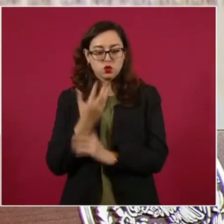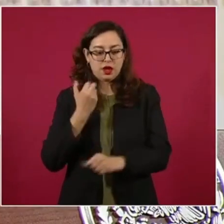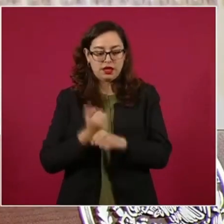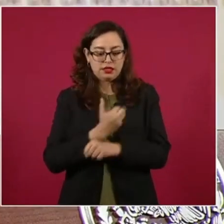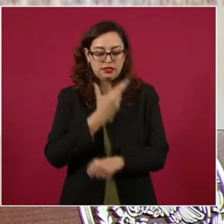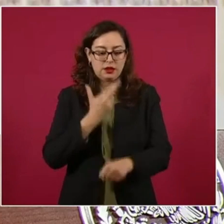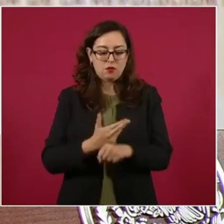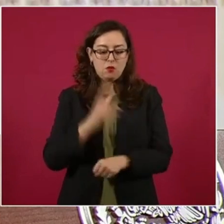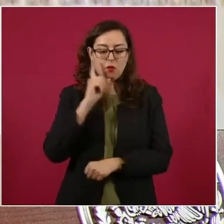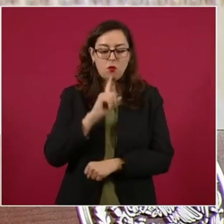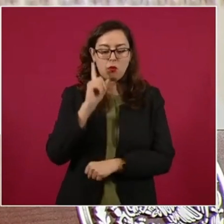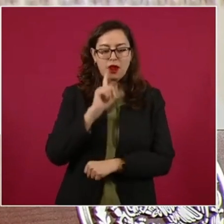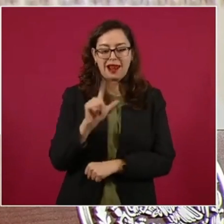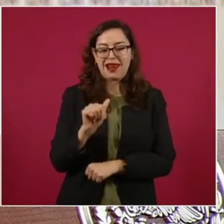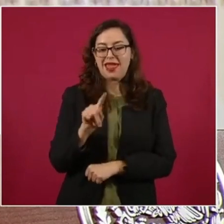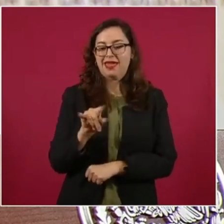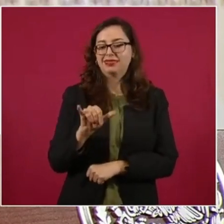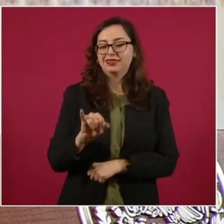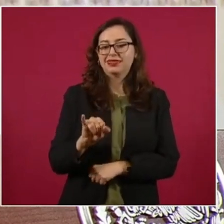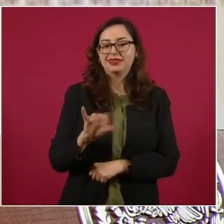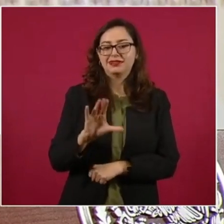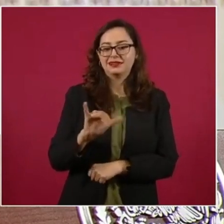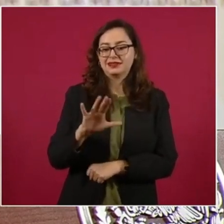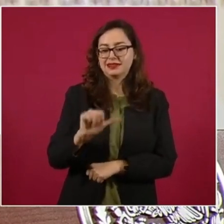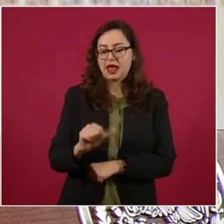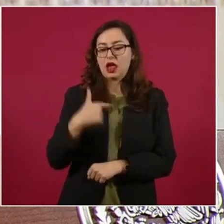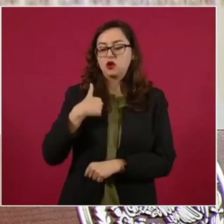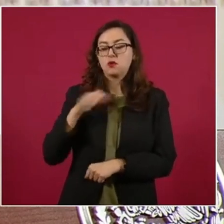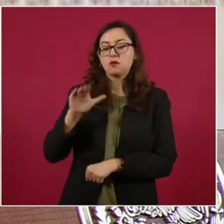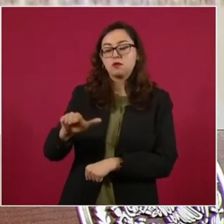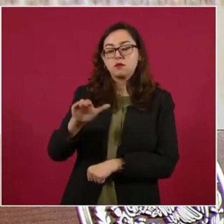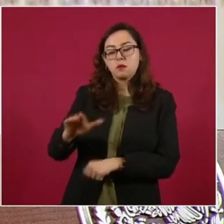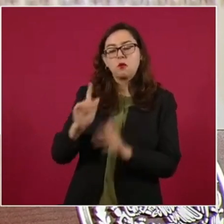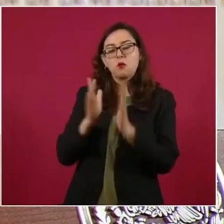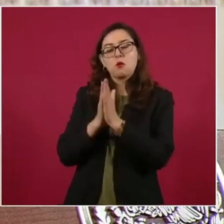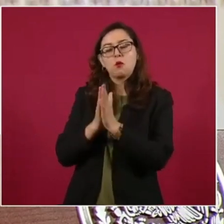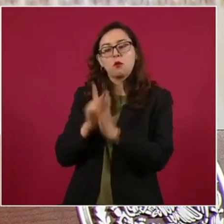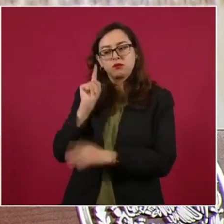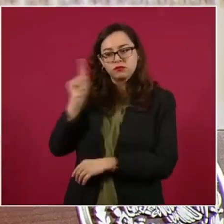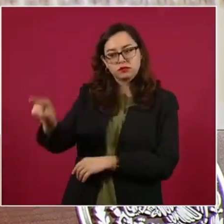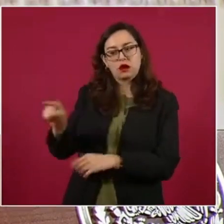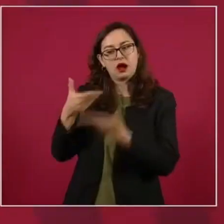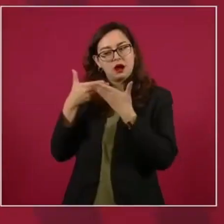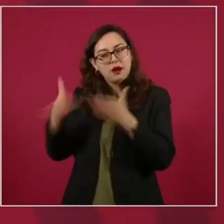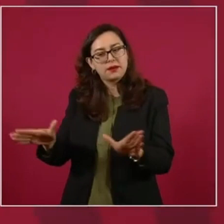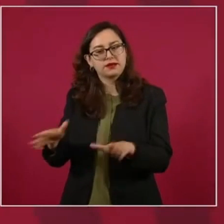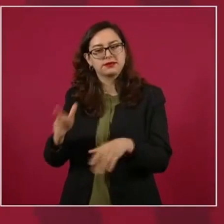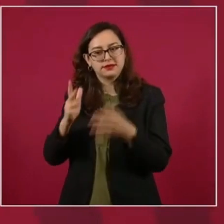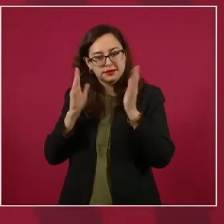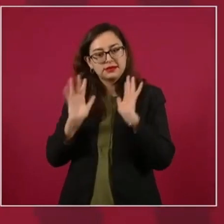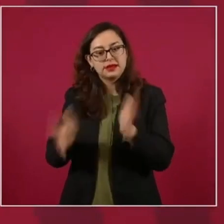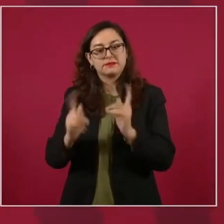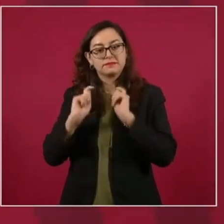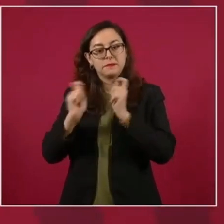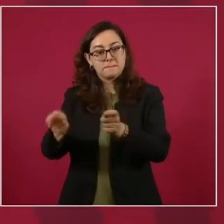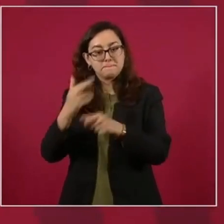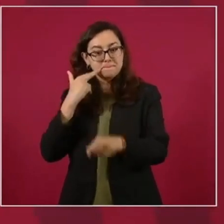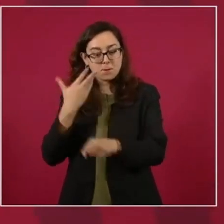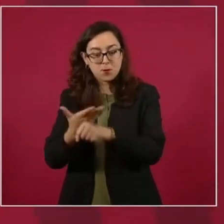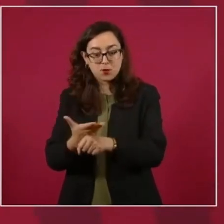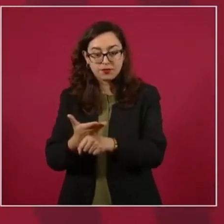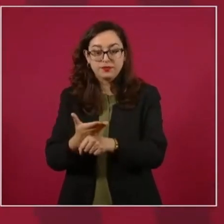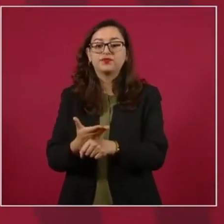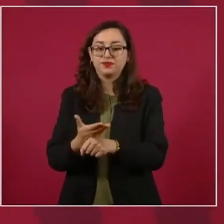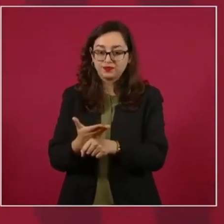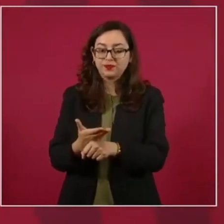Ramírez, le encargué de manera muy especial lo del Meche, porque en efecto no